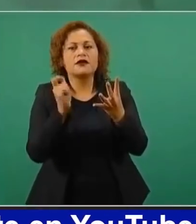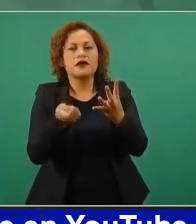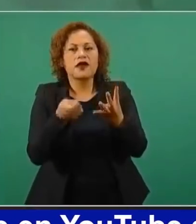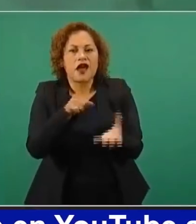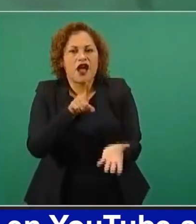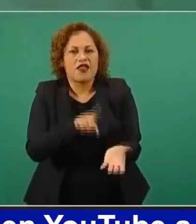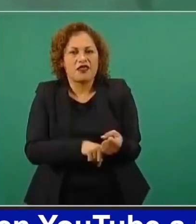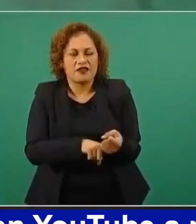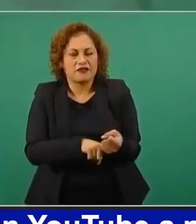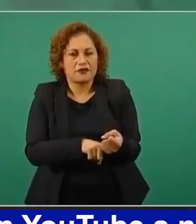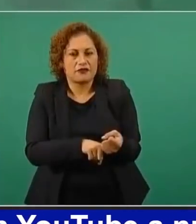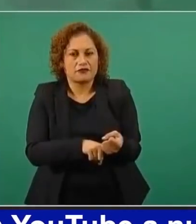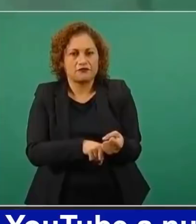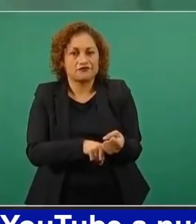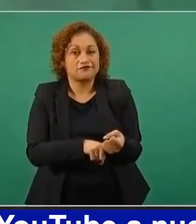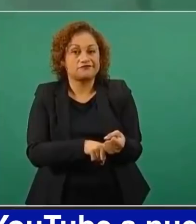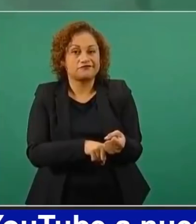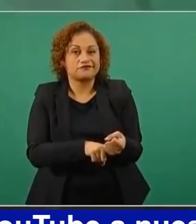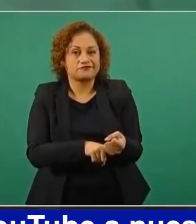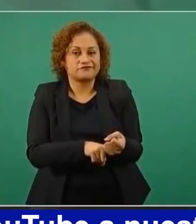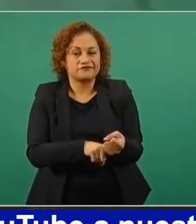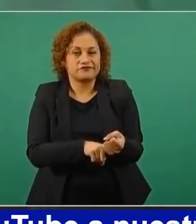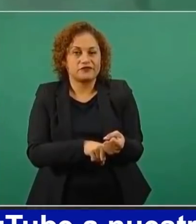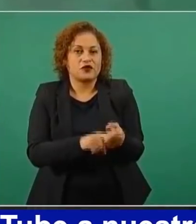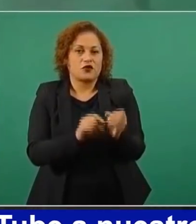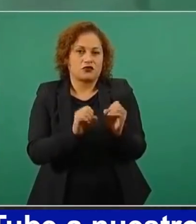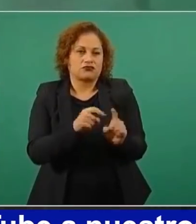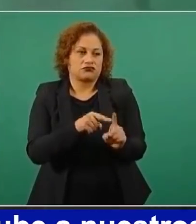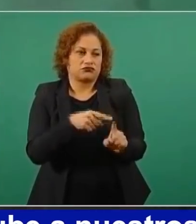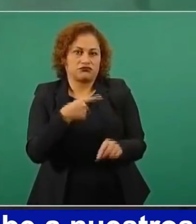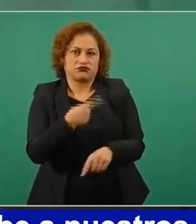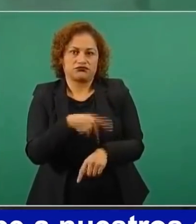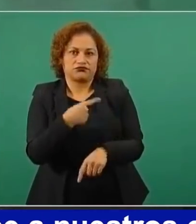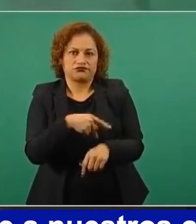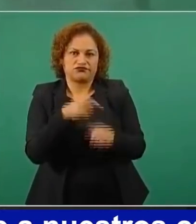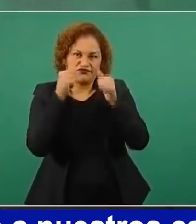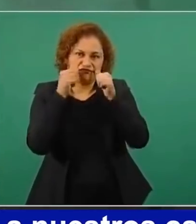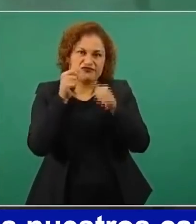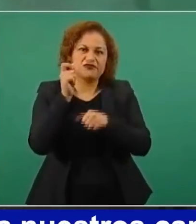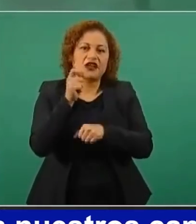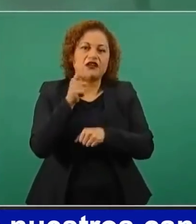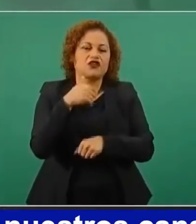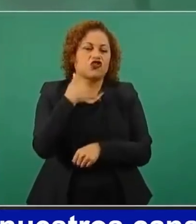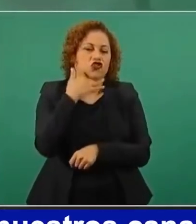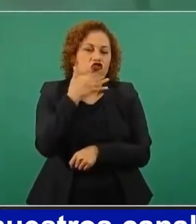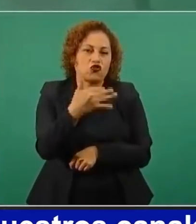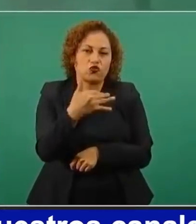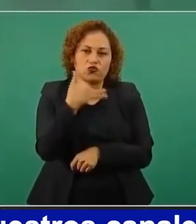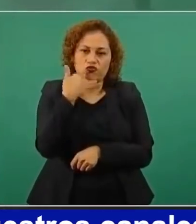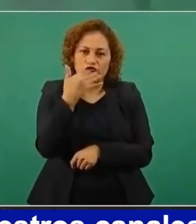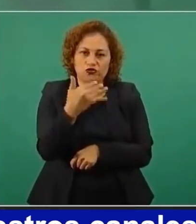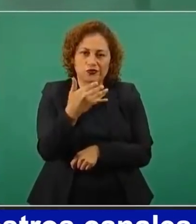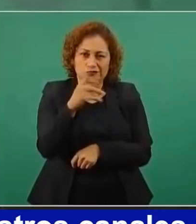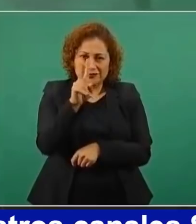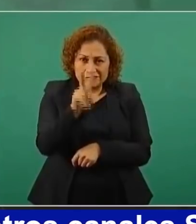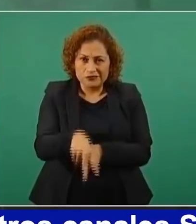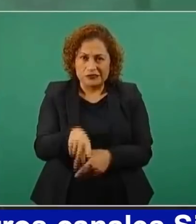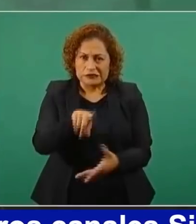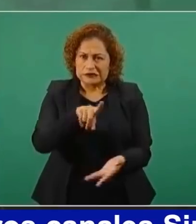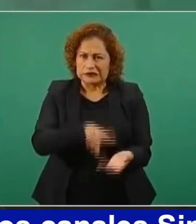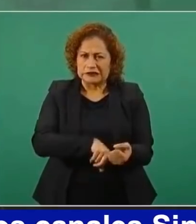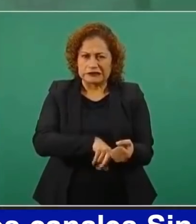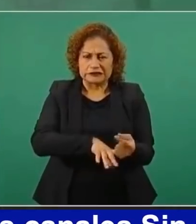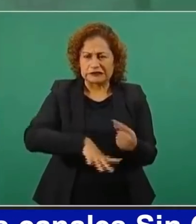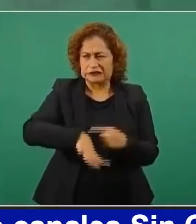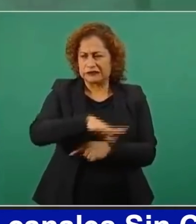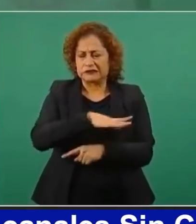estaba de por medio o se ponía por delante la corrupción, en todo.